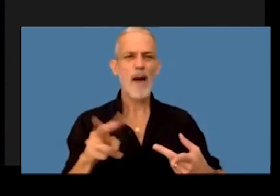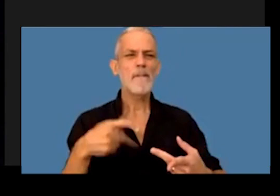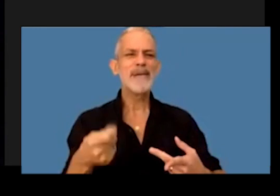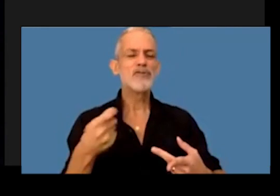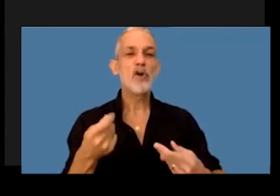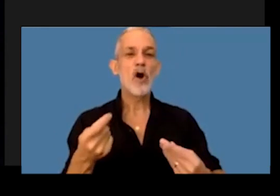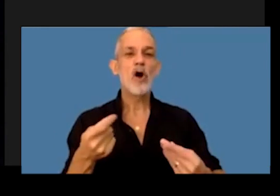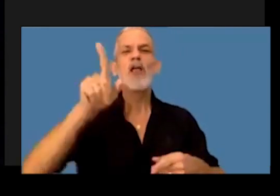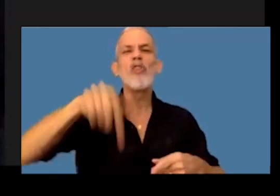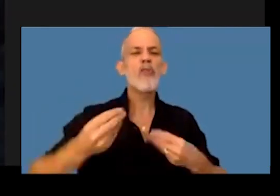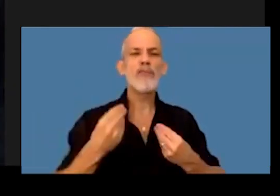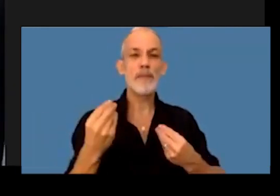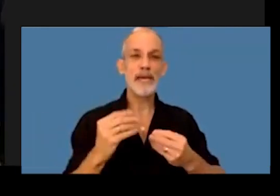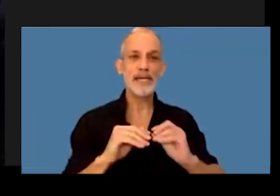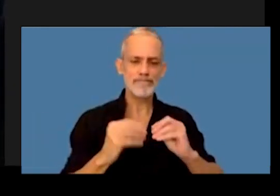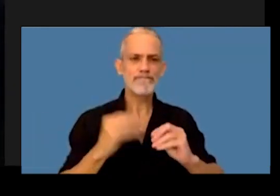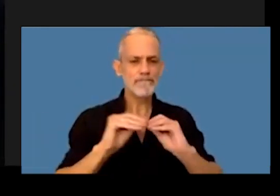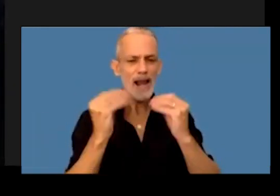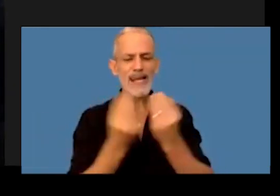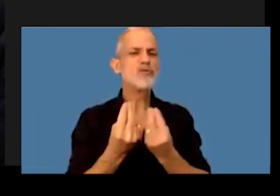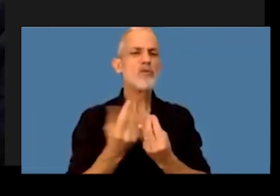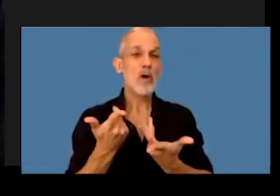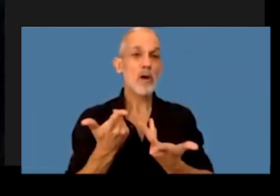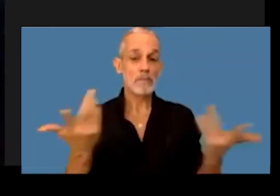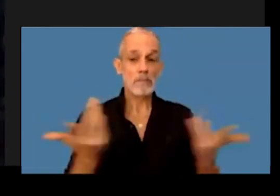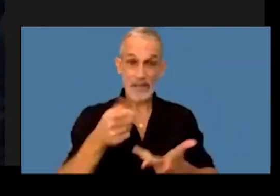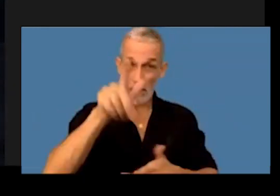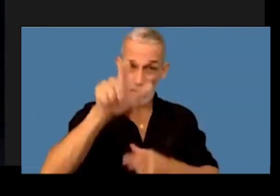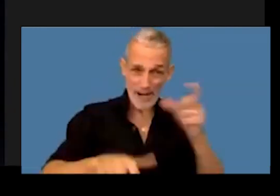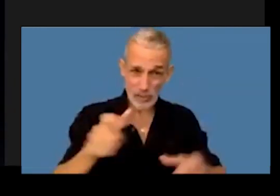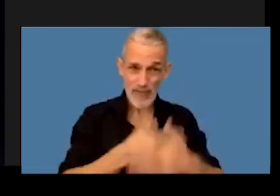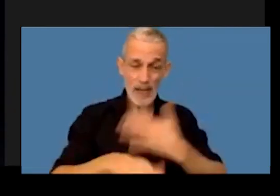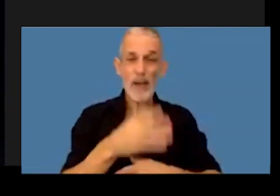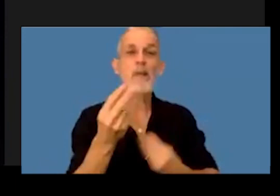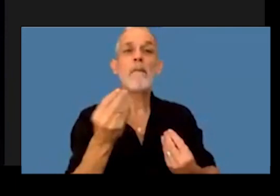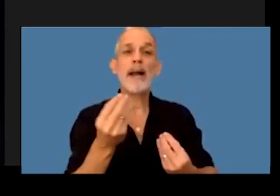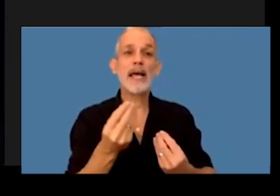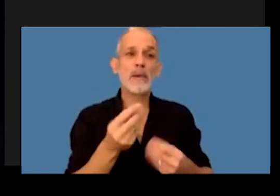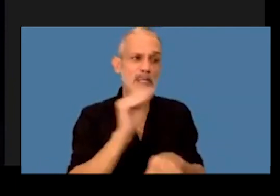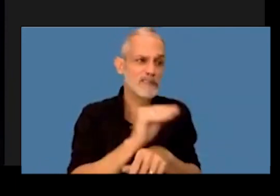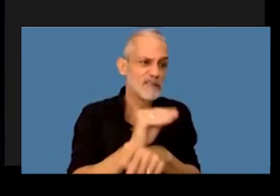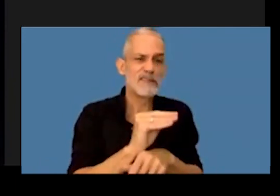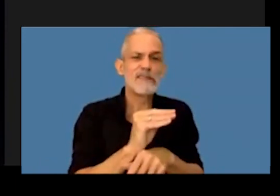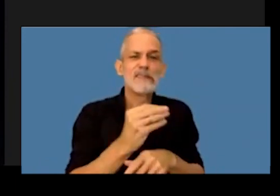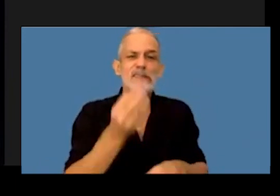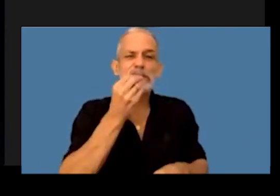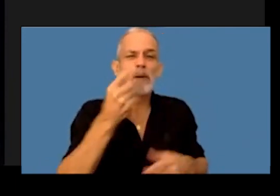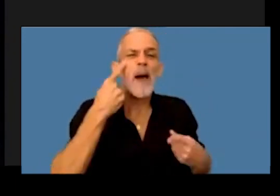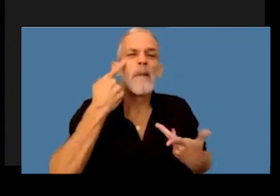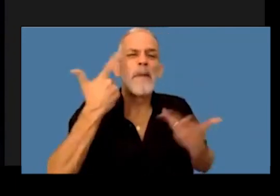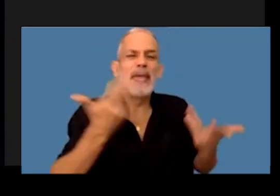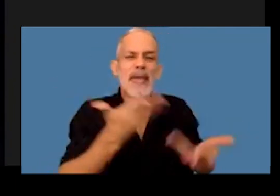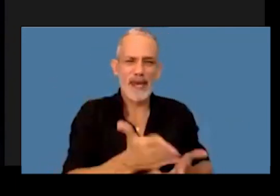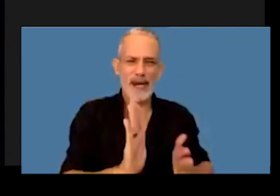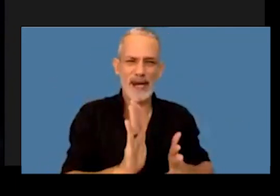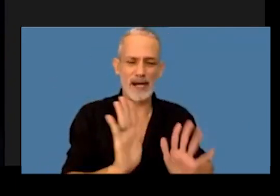resultado que reciben esas personas para una subsistencia mínima, porque claramente no es